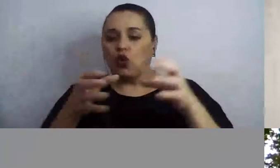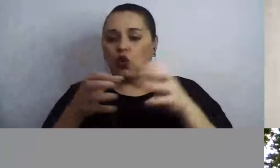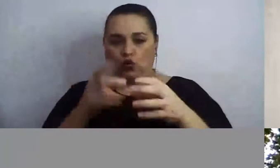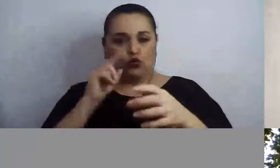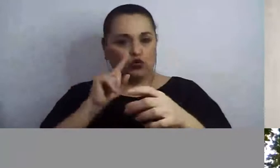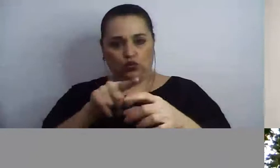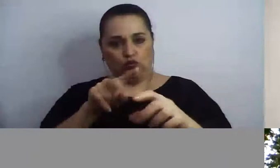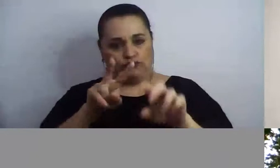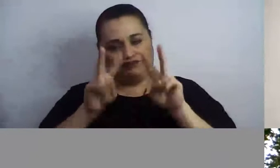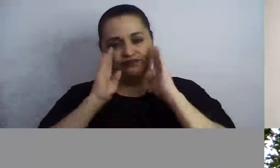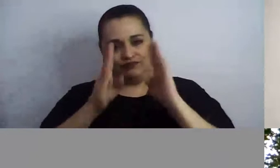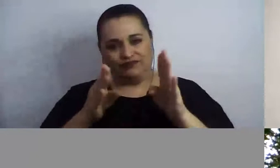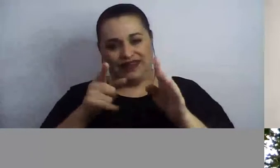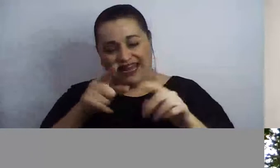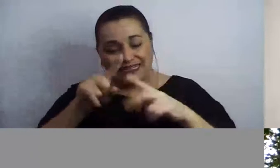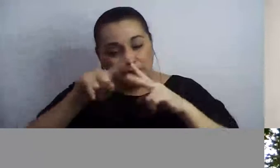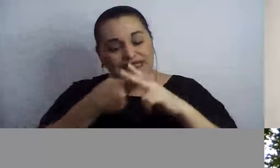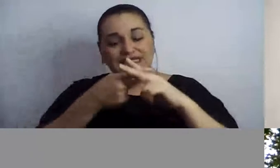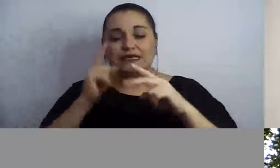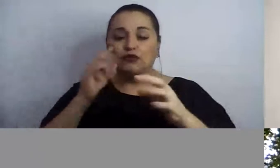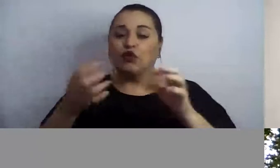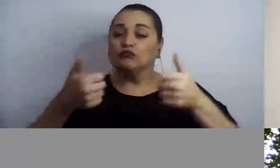precisamente ese principio de coherencia en la política